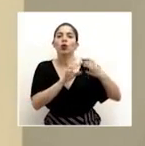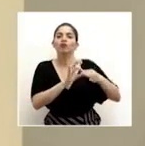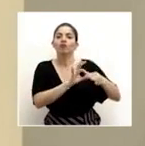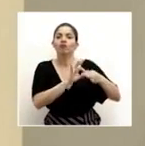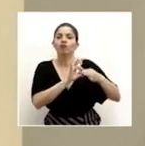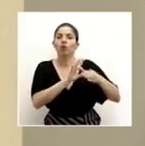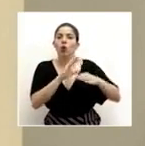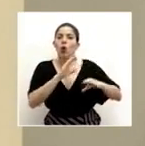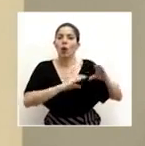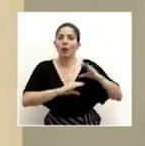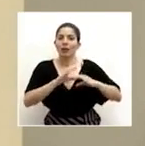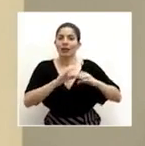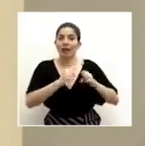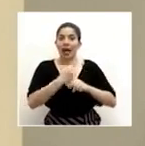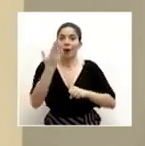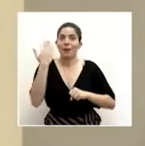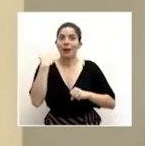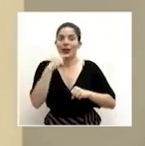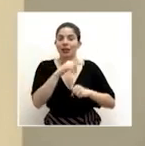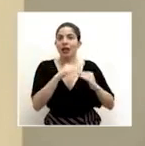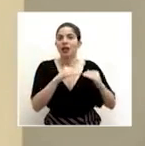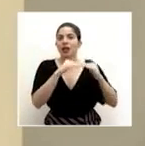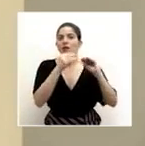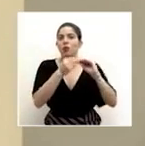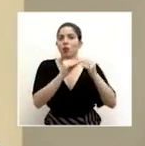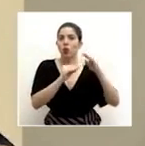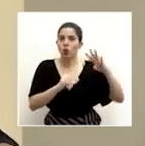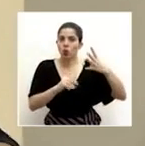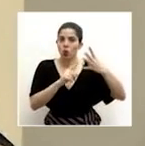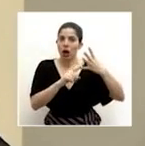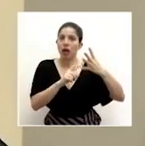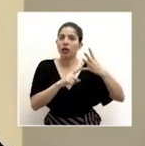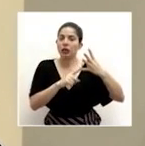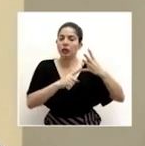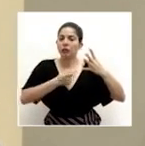socio comercial el año pasado. Se exportan